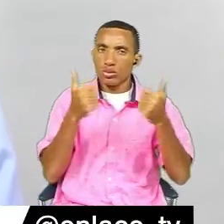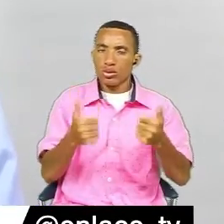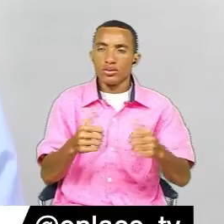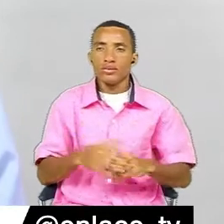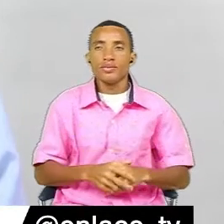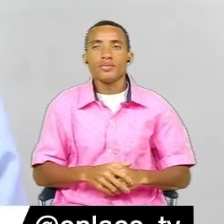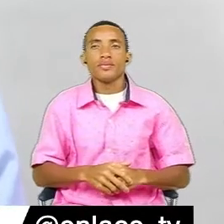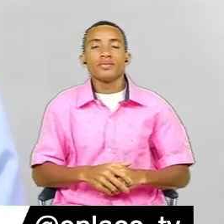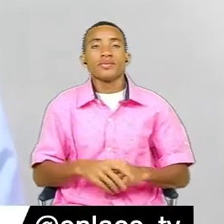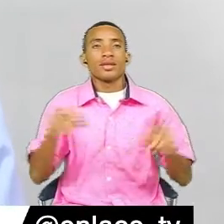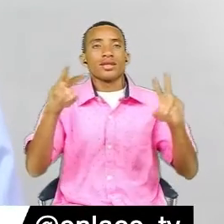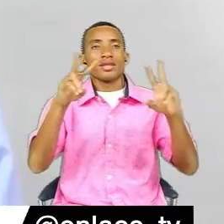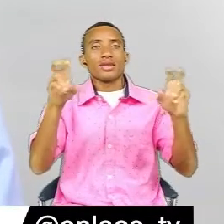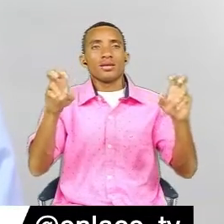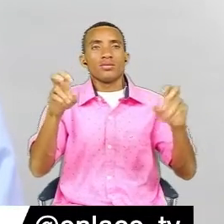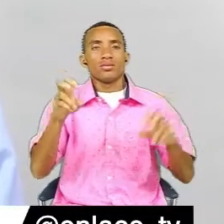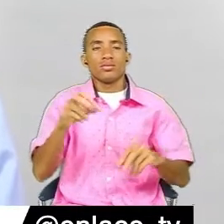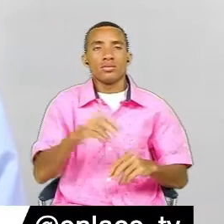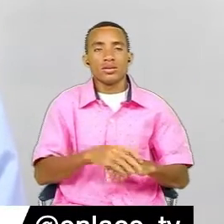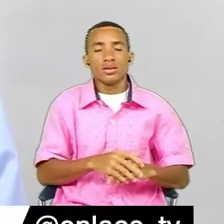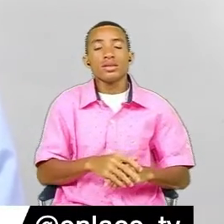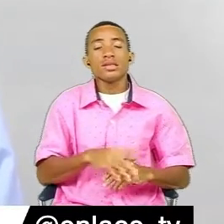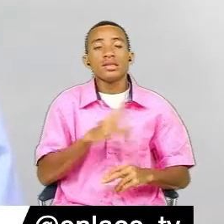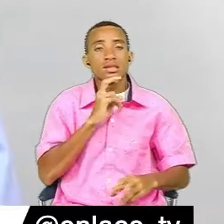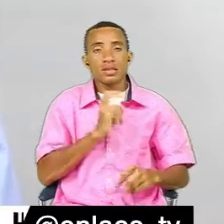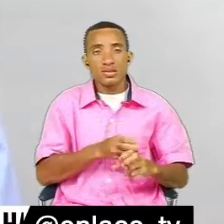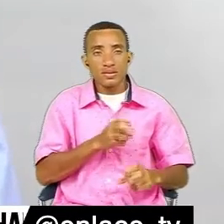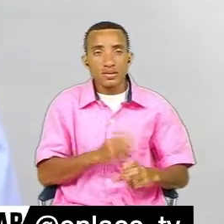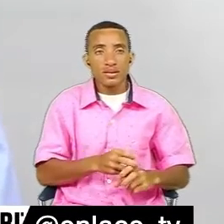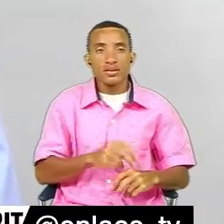Mire, el tema no es fácil. Nosotros hemos reunido con la Procuraduría,